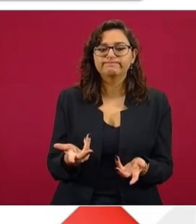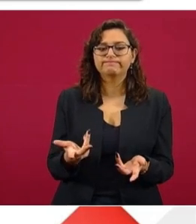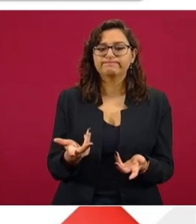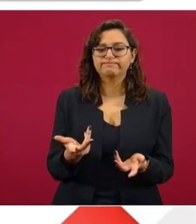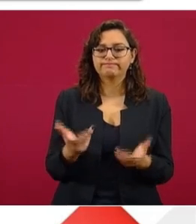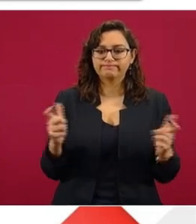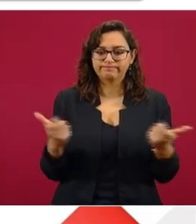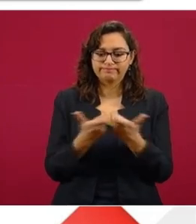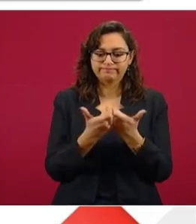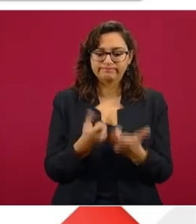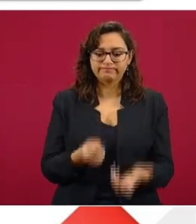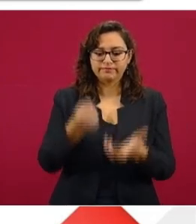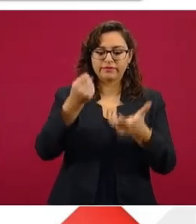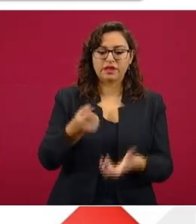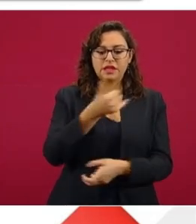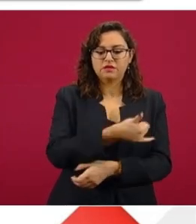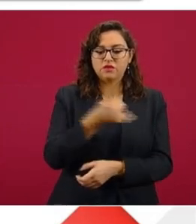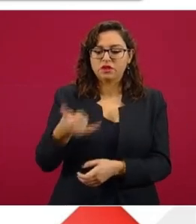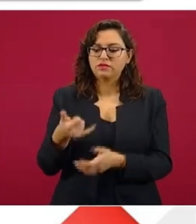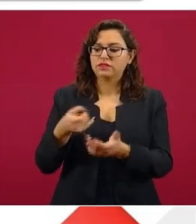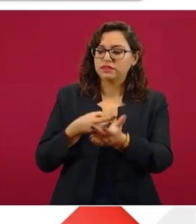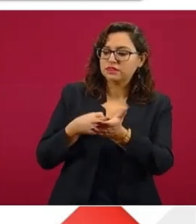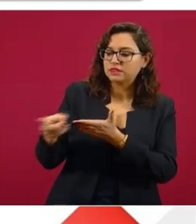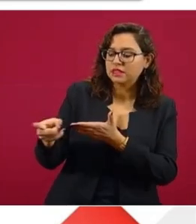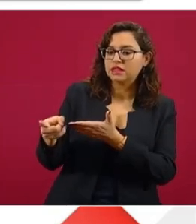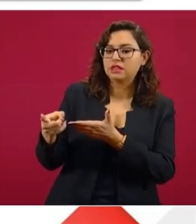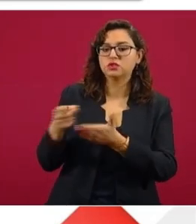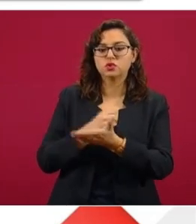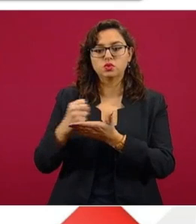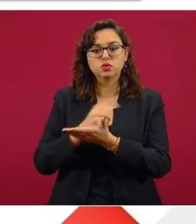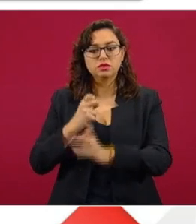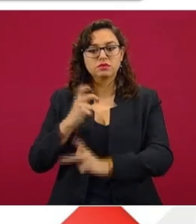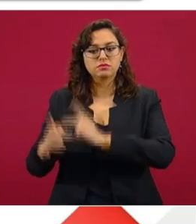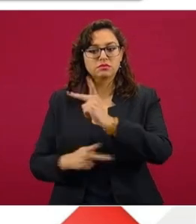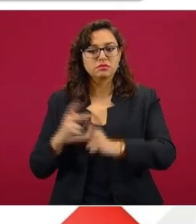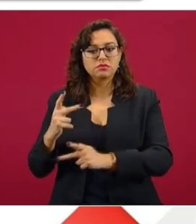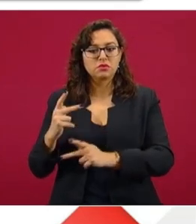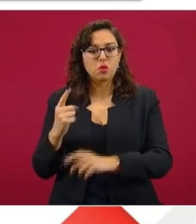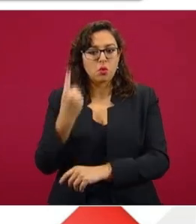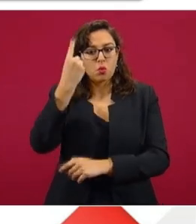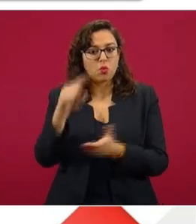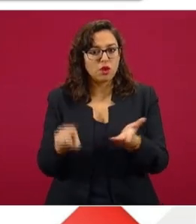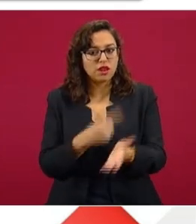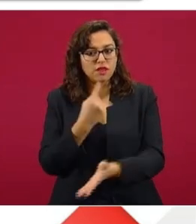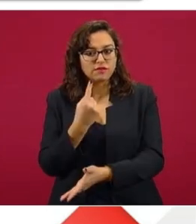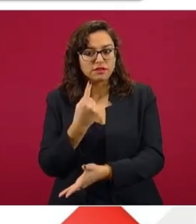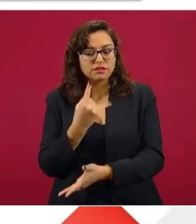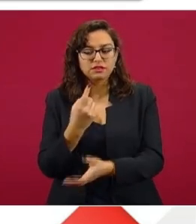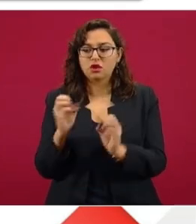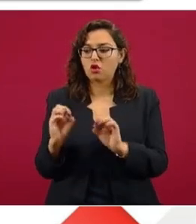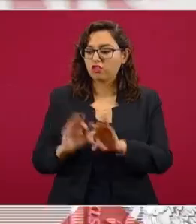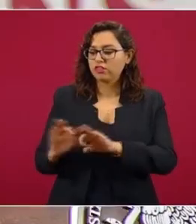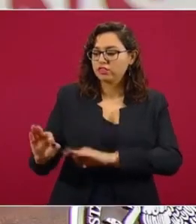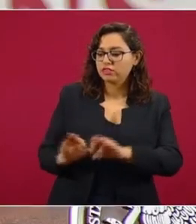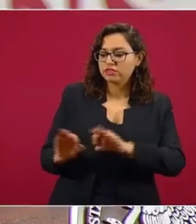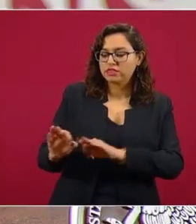del fondo de poder adquirir un crédito con el Infonavit no se limite a la relación laboral vigente que